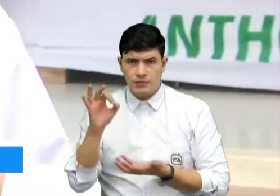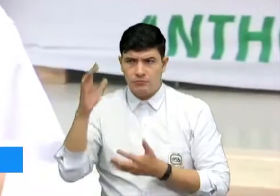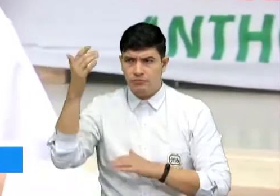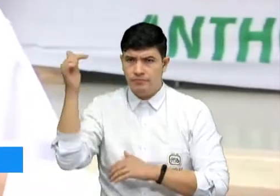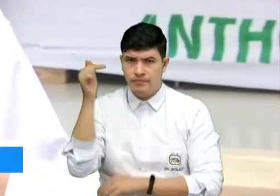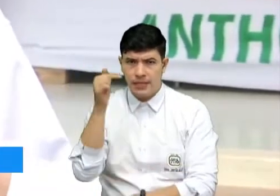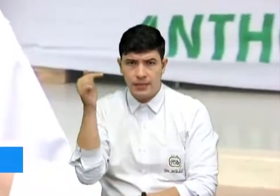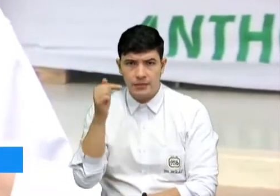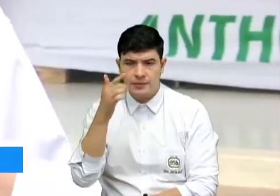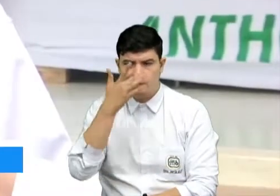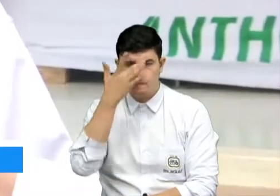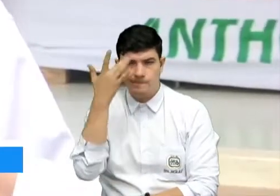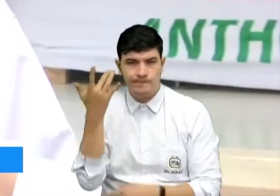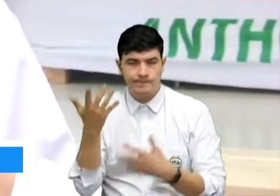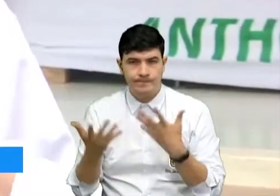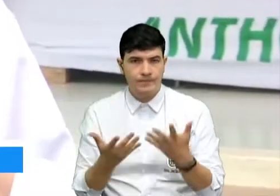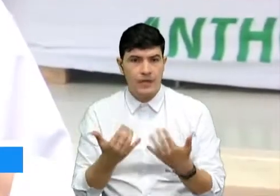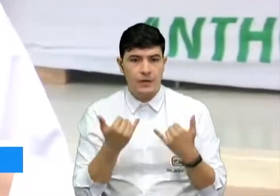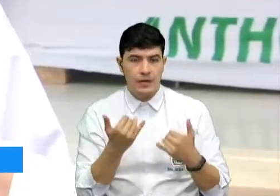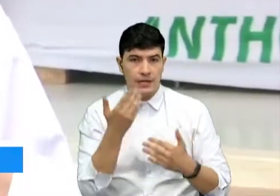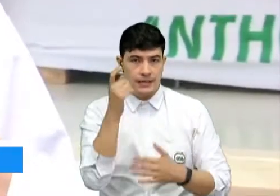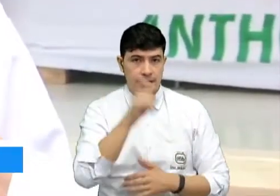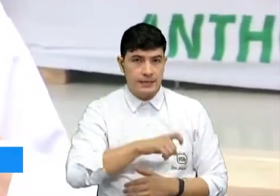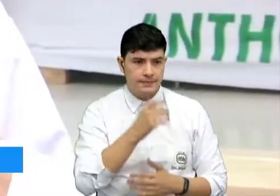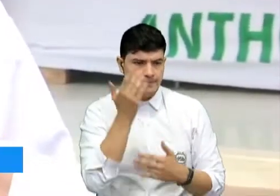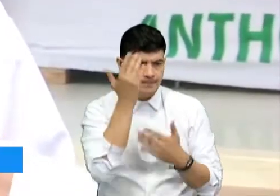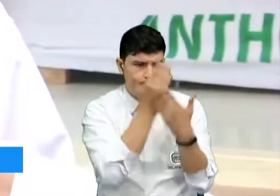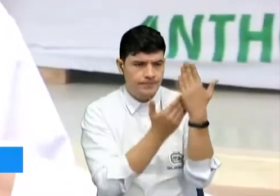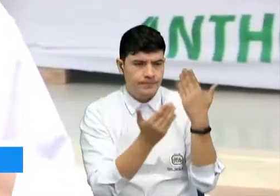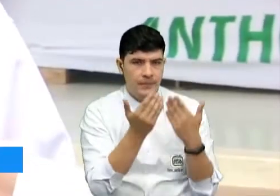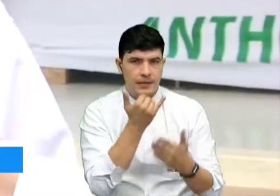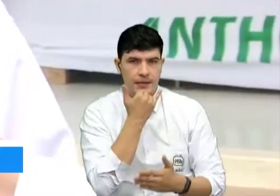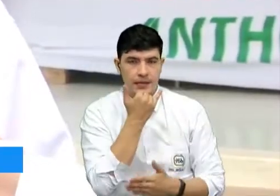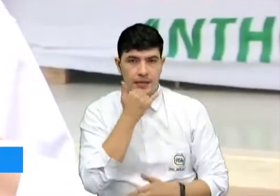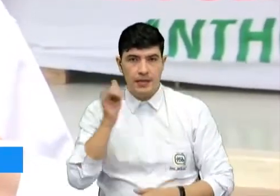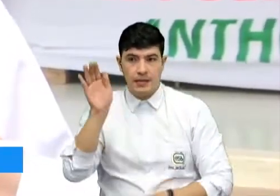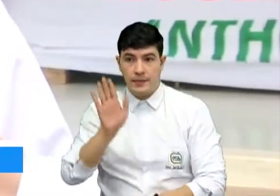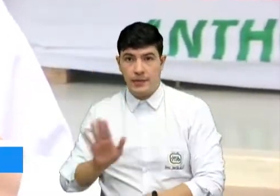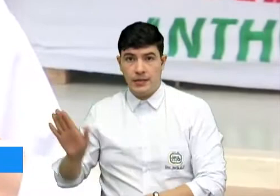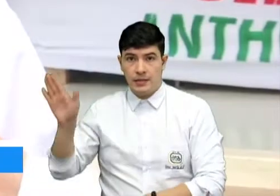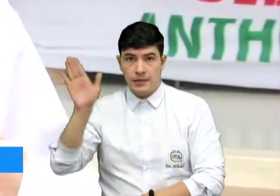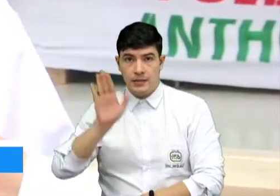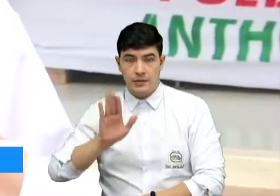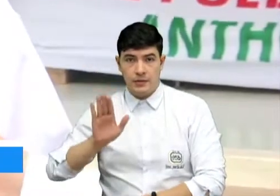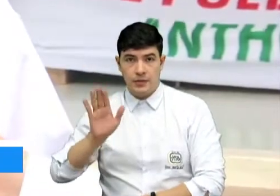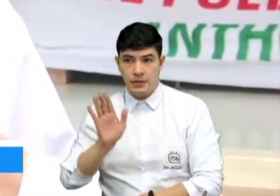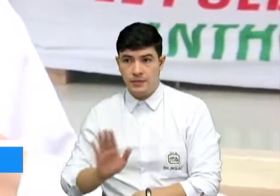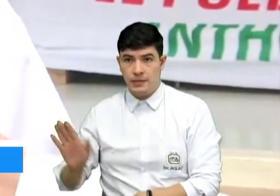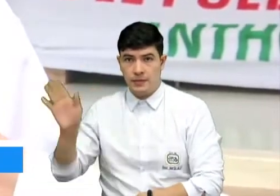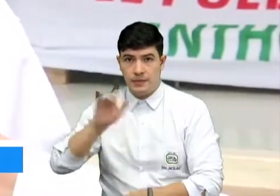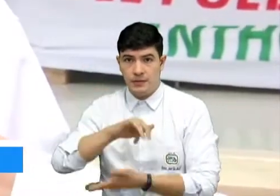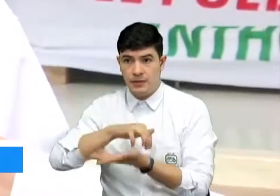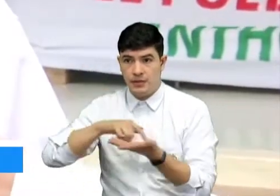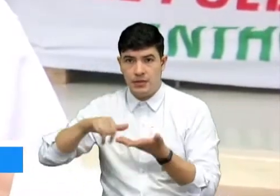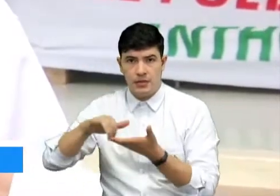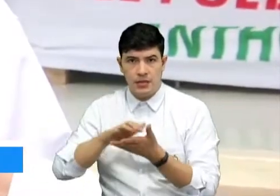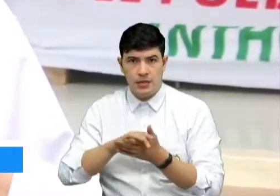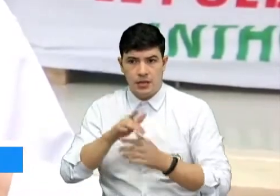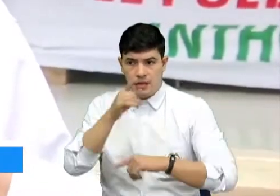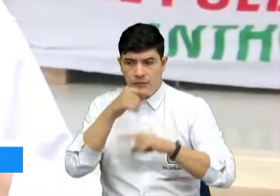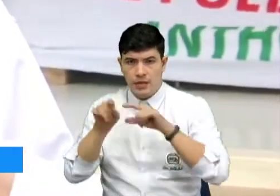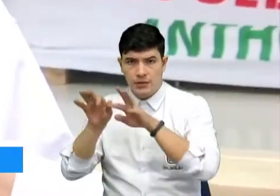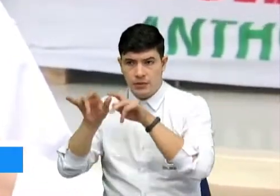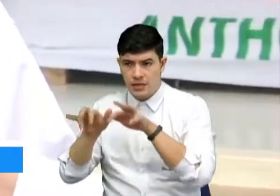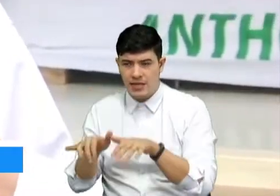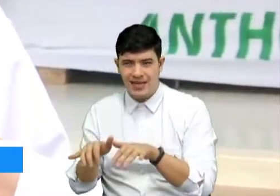es la situación real del giro que hace el departamento a través de la Secretaría de Hacienda, de lo que